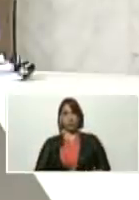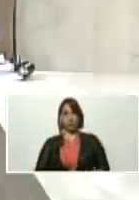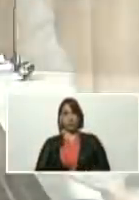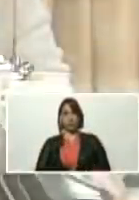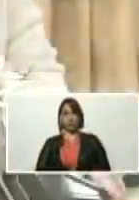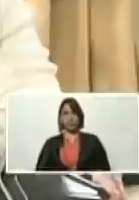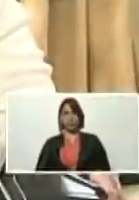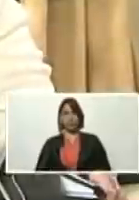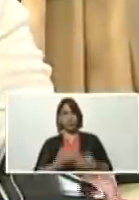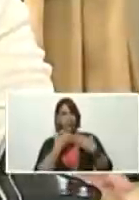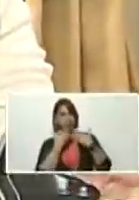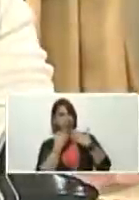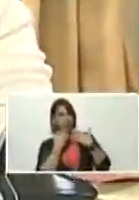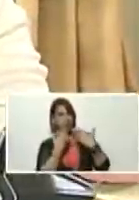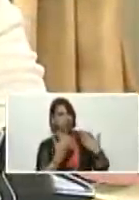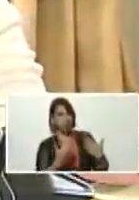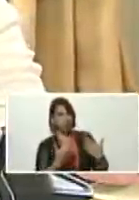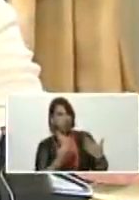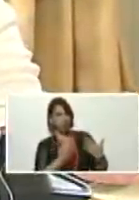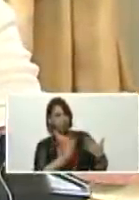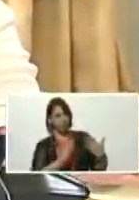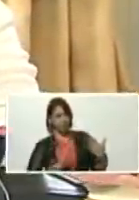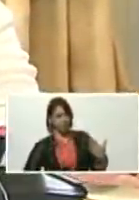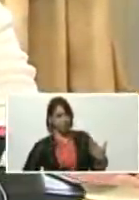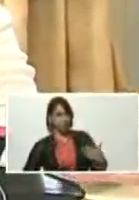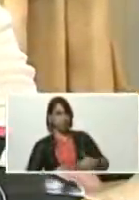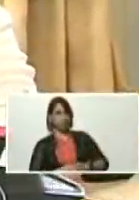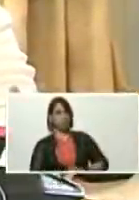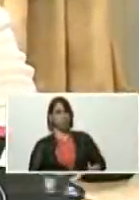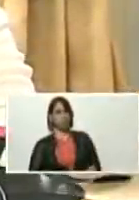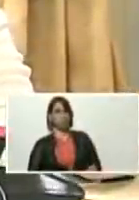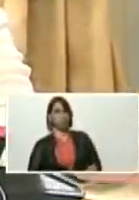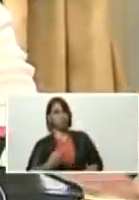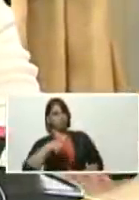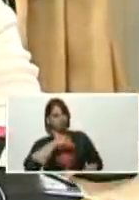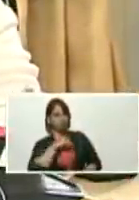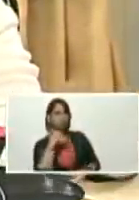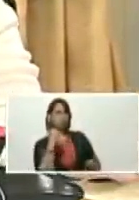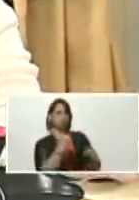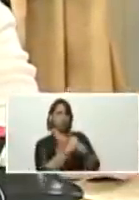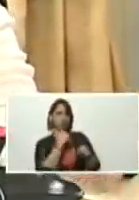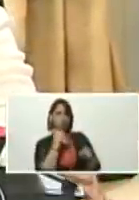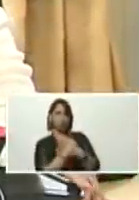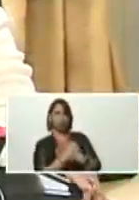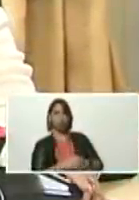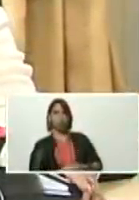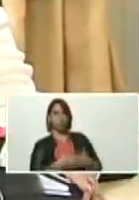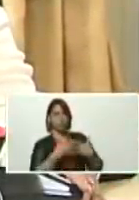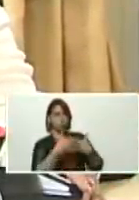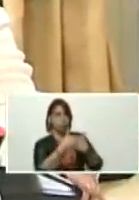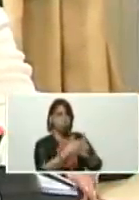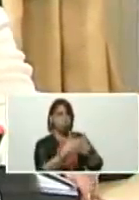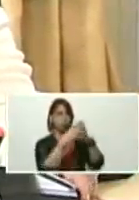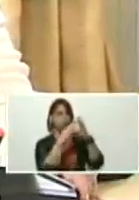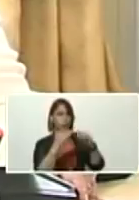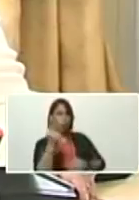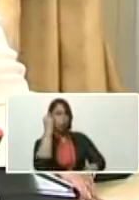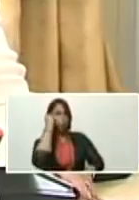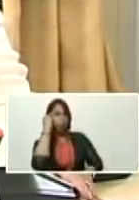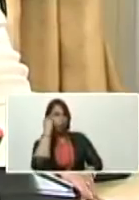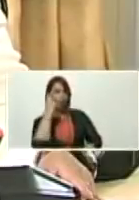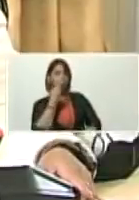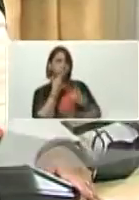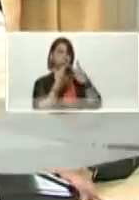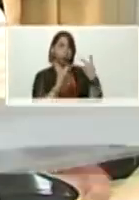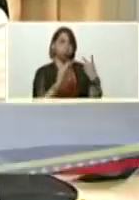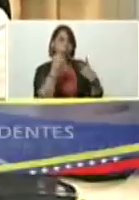Muchas gracias, presidente. Bueno, en efecto, hemos estado trabajando durante todos estos días, como usted lo anunció, desde el día